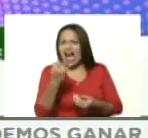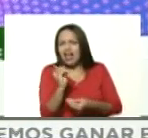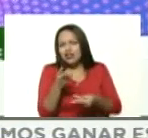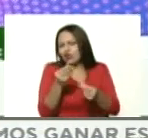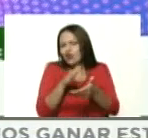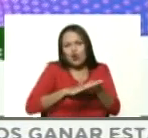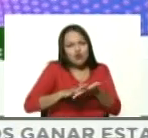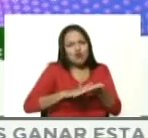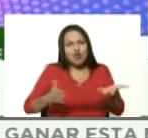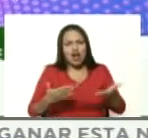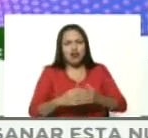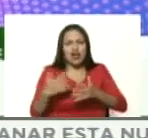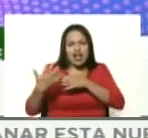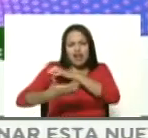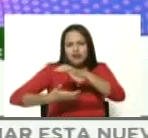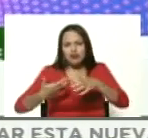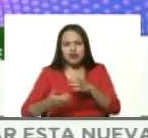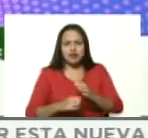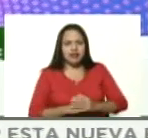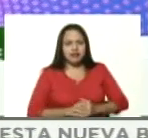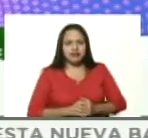resuelto el conflicto